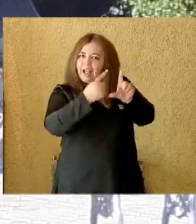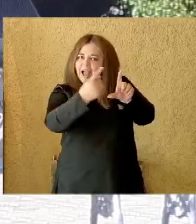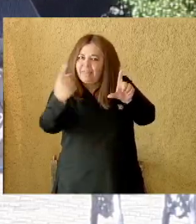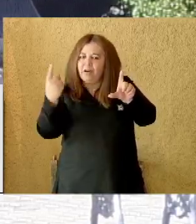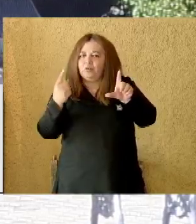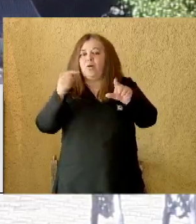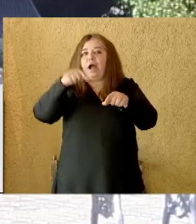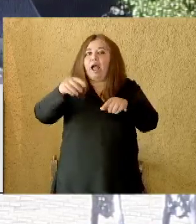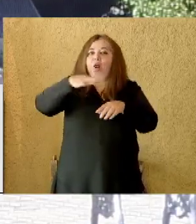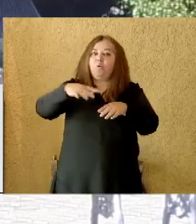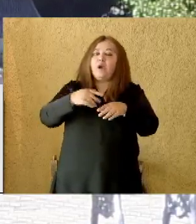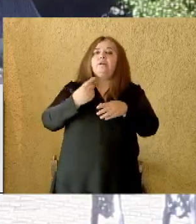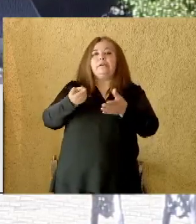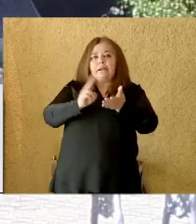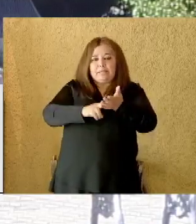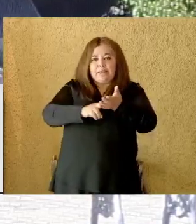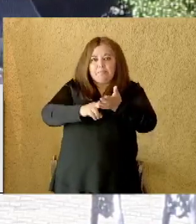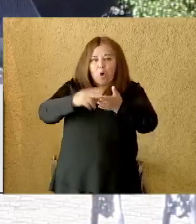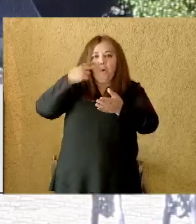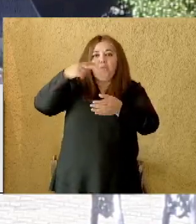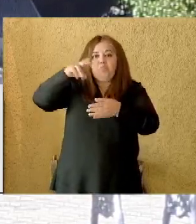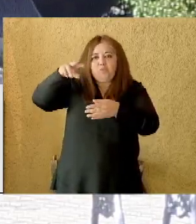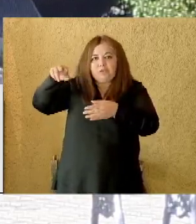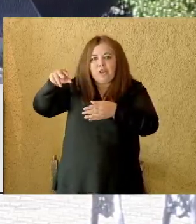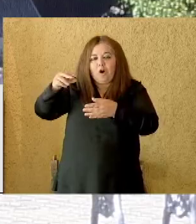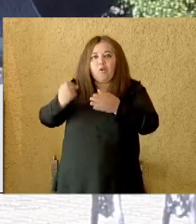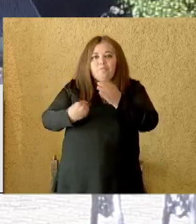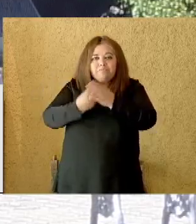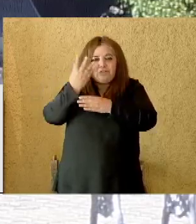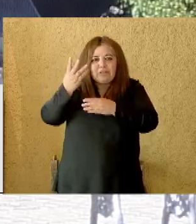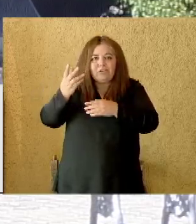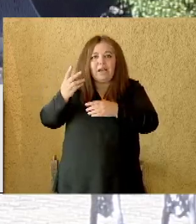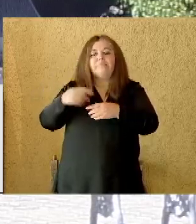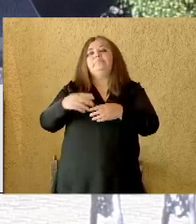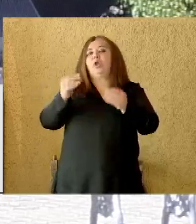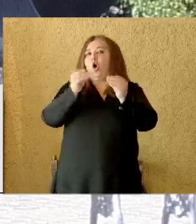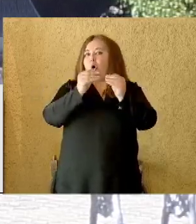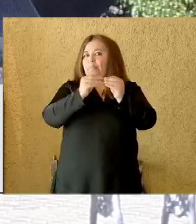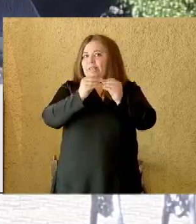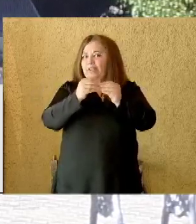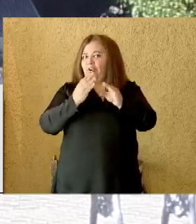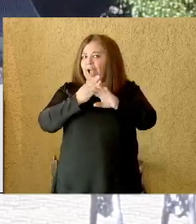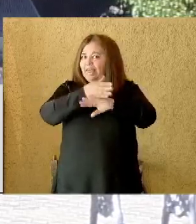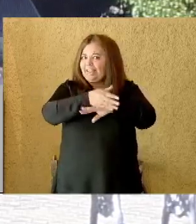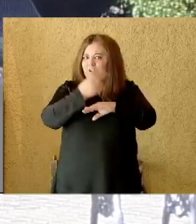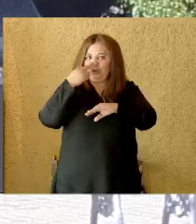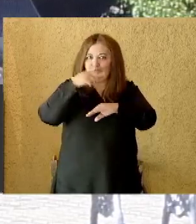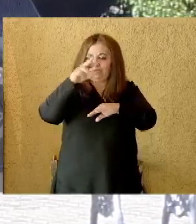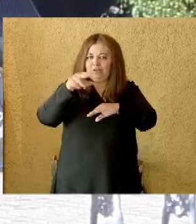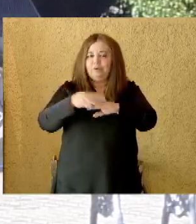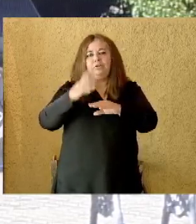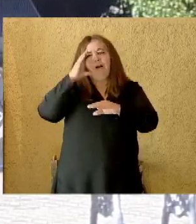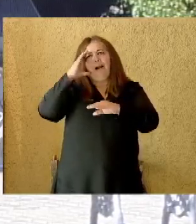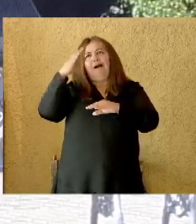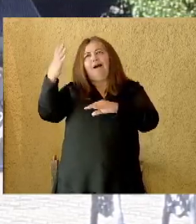Fundacional, un lugar lleno de historia, y estoy con mi compañero Ezequiel, que justamente está dentro del museo. Exe, todos los recuerdos de cuando era chica y